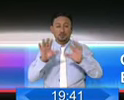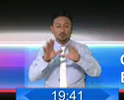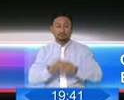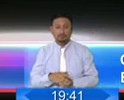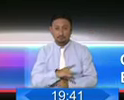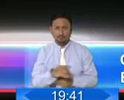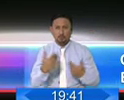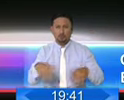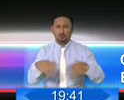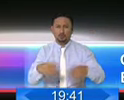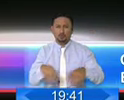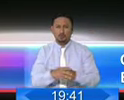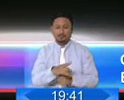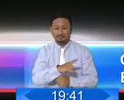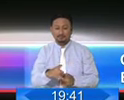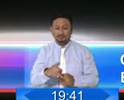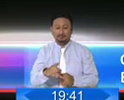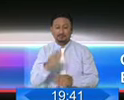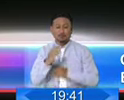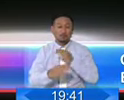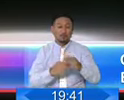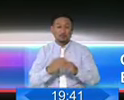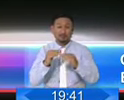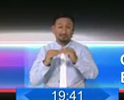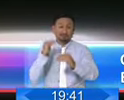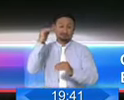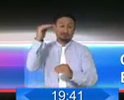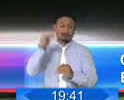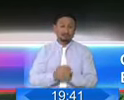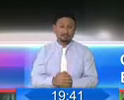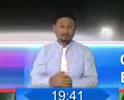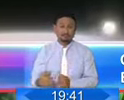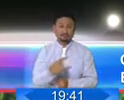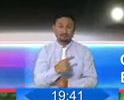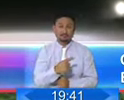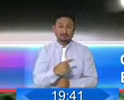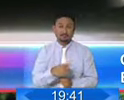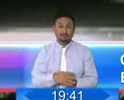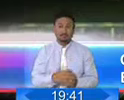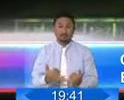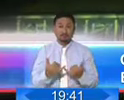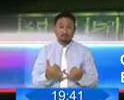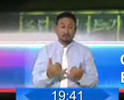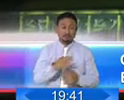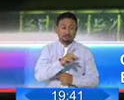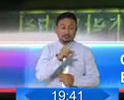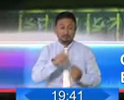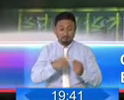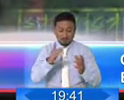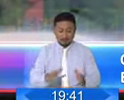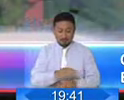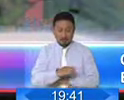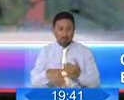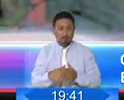un espectáculo de clase mundial, porque eso es lo que nos merecemos los quiteños.